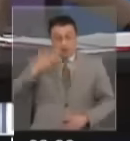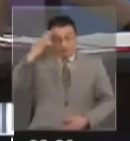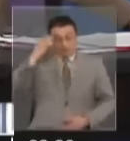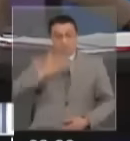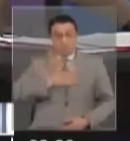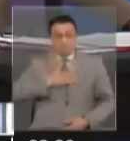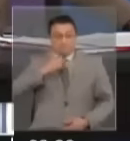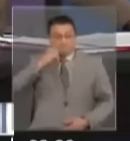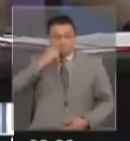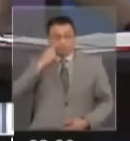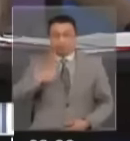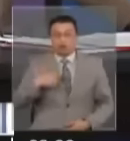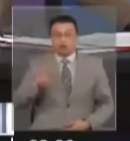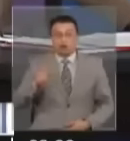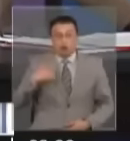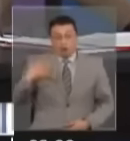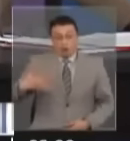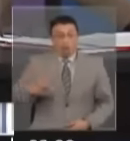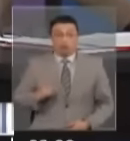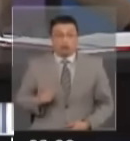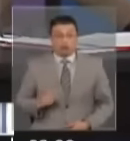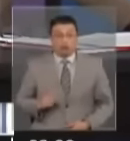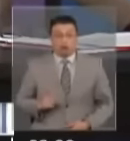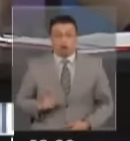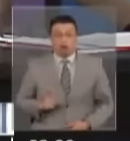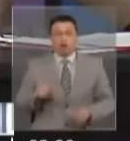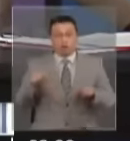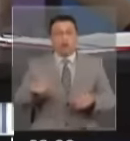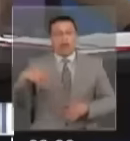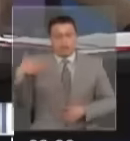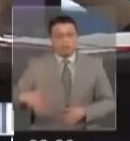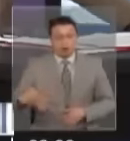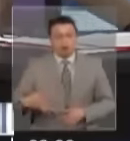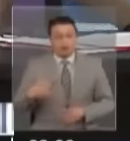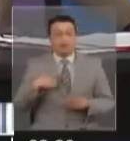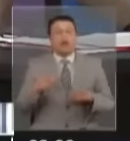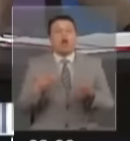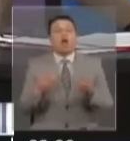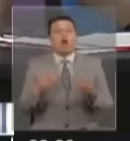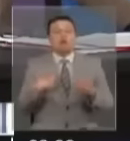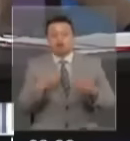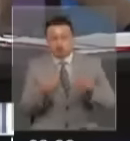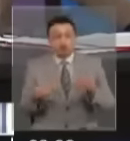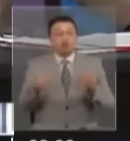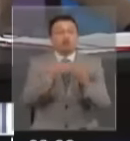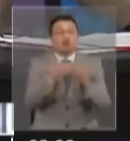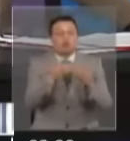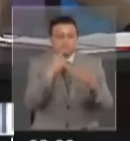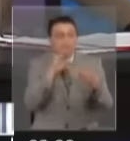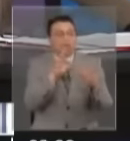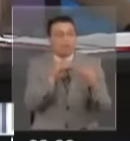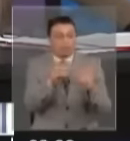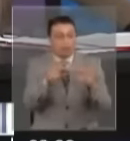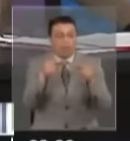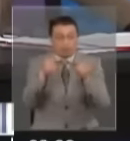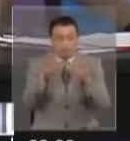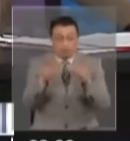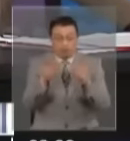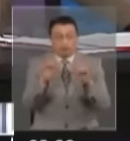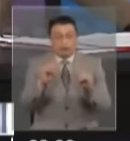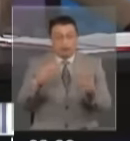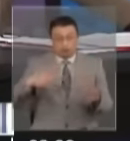personal creo que no tiene ninguna importancia en este minuto. Creo que la importancia es cómo yo me sumo a la discusión democrática y